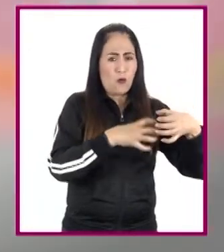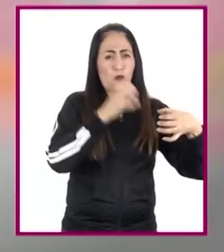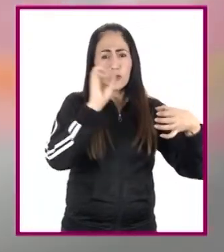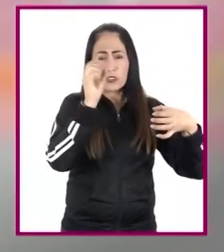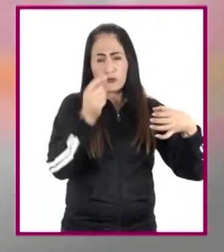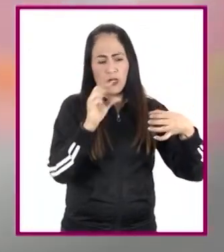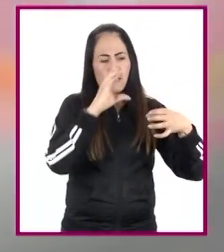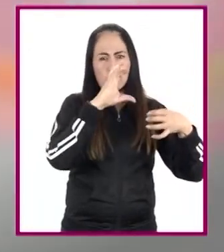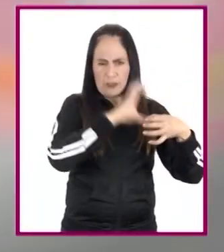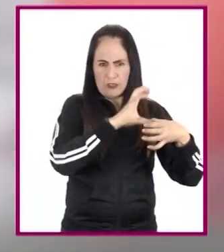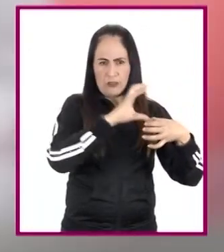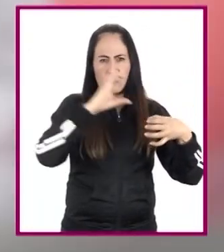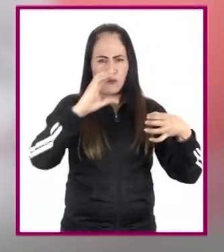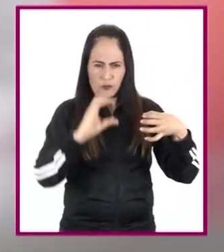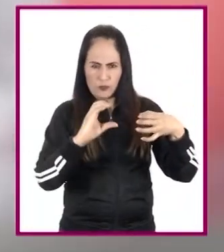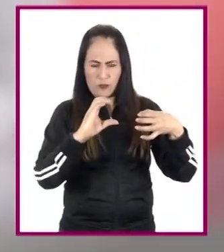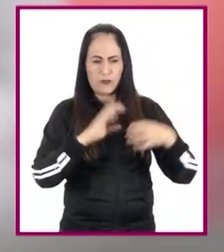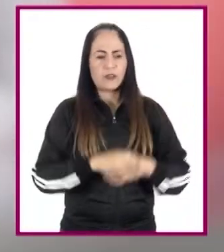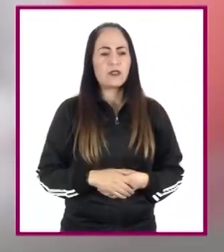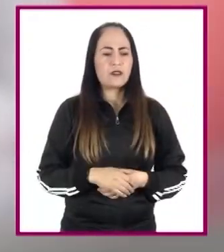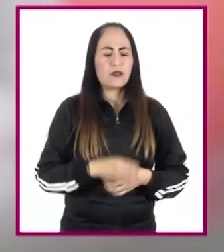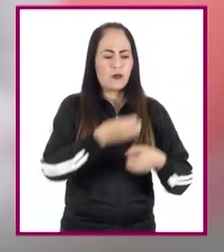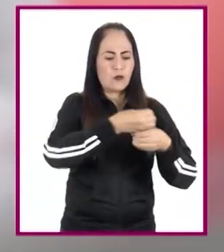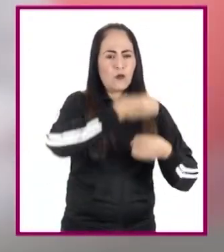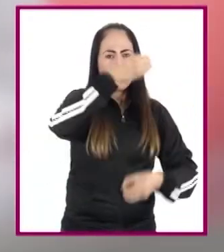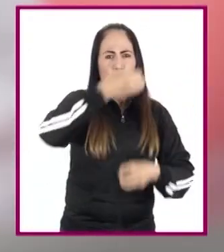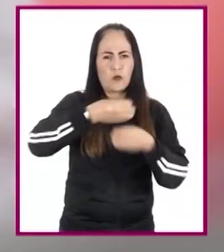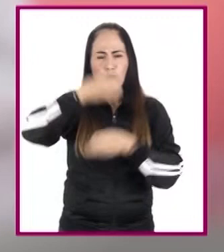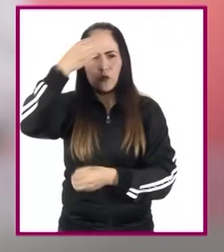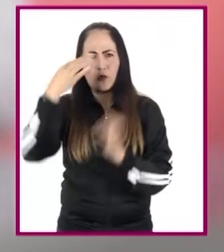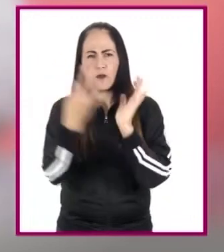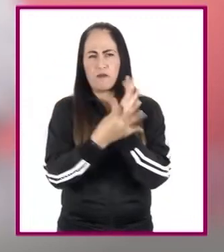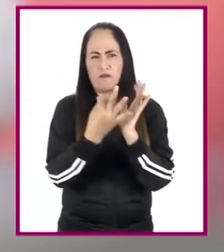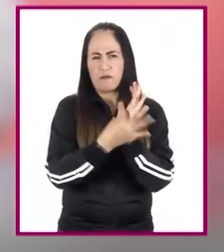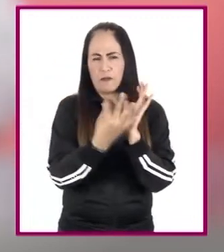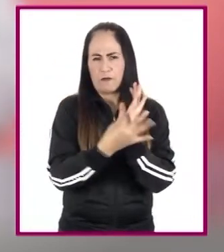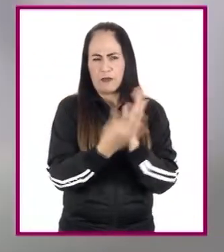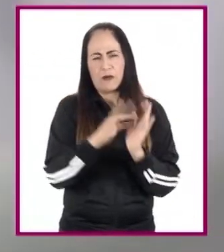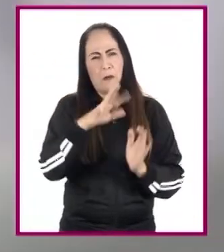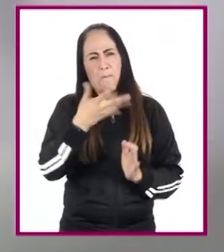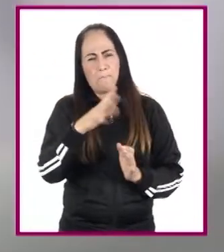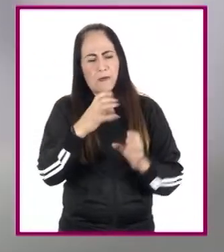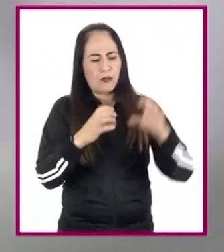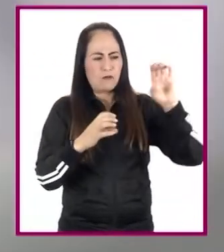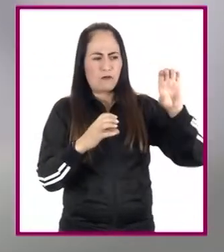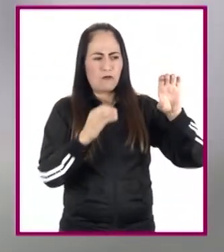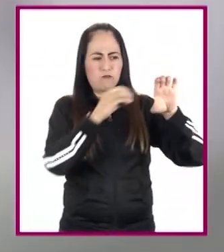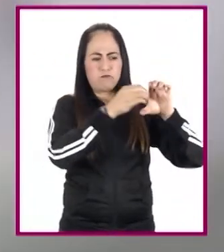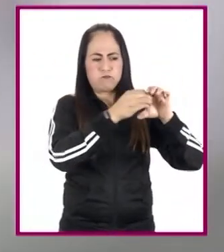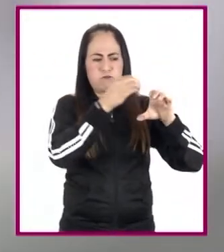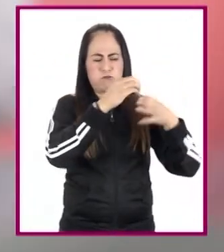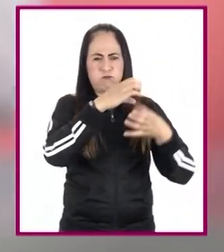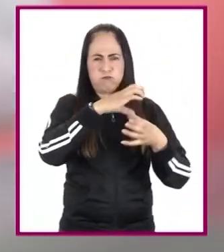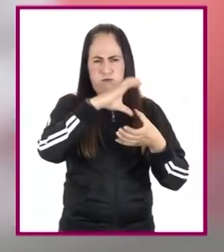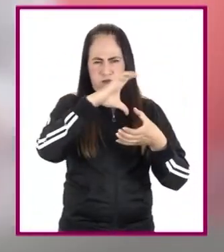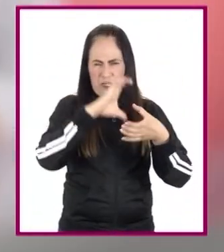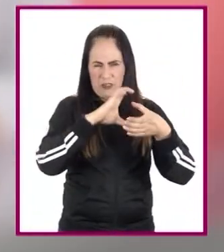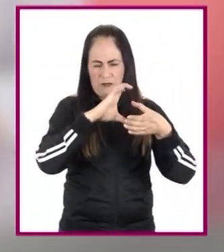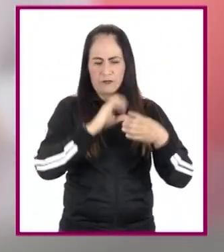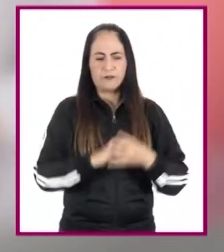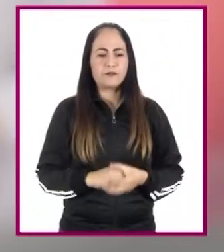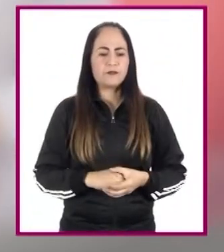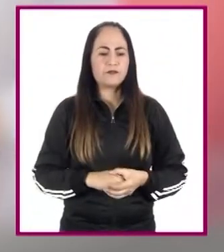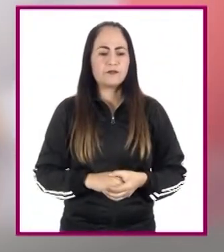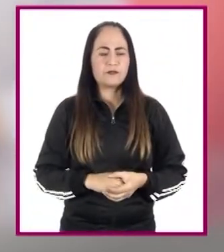otra. 2 barras metálicas de largo un poco mayor al diámetro de la lata más grande. Un